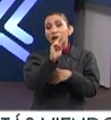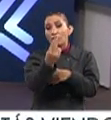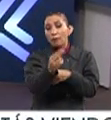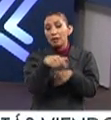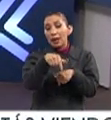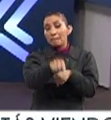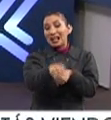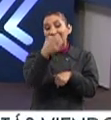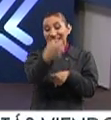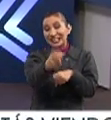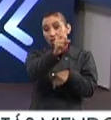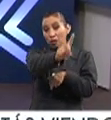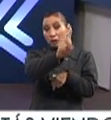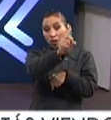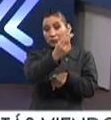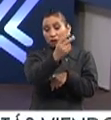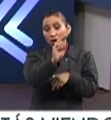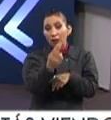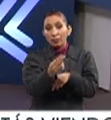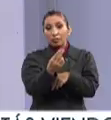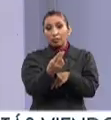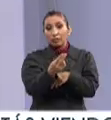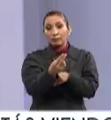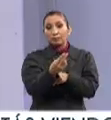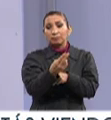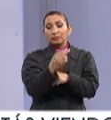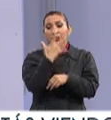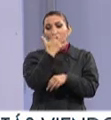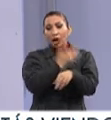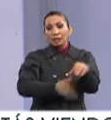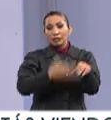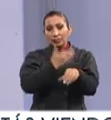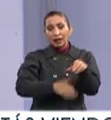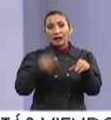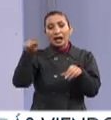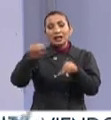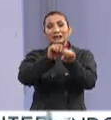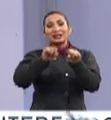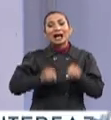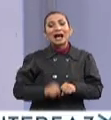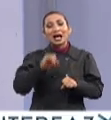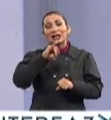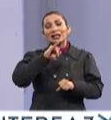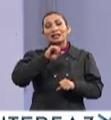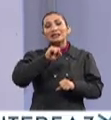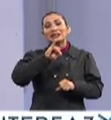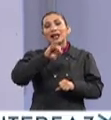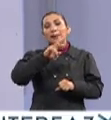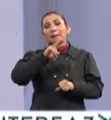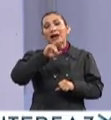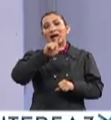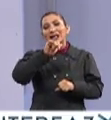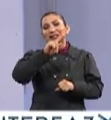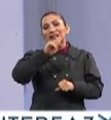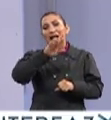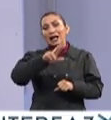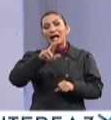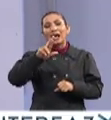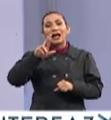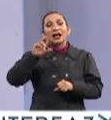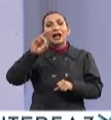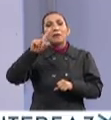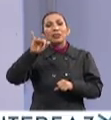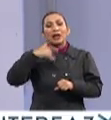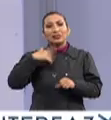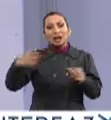de noviembre, este domingo 25 de noviembre a las 5 de la tarde en la Sala Silvestre Revueltas del Conjunto